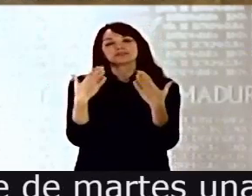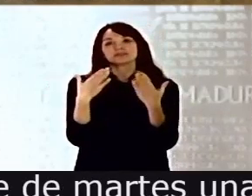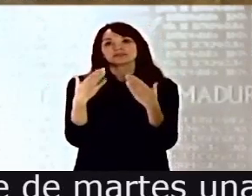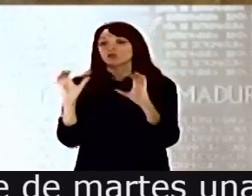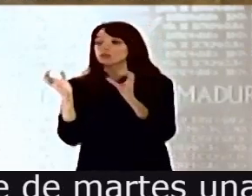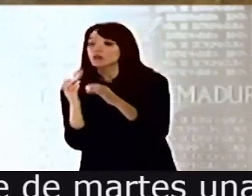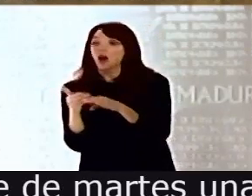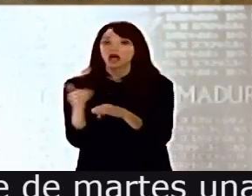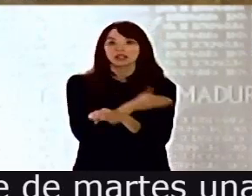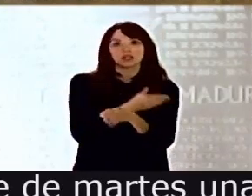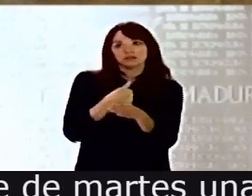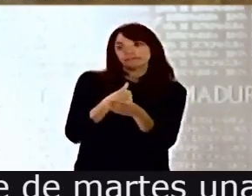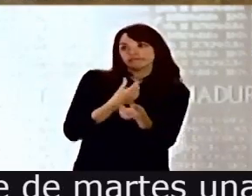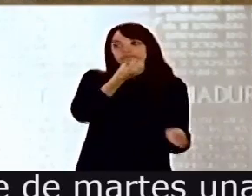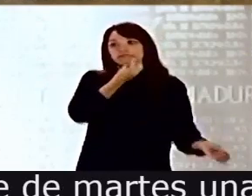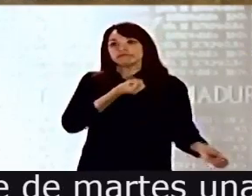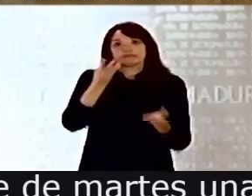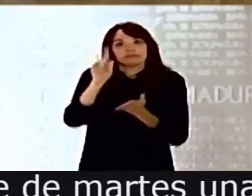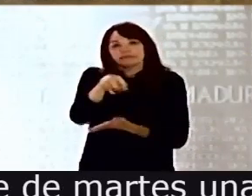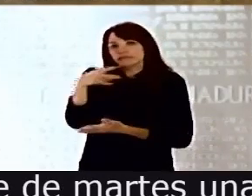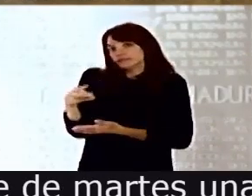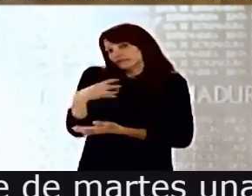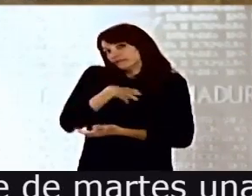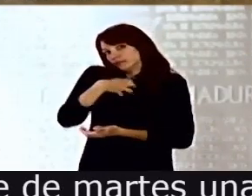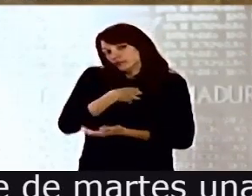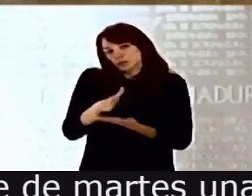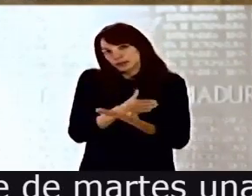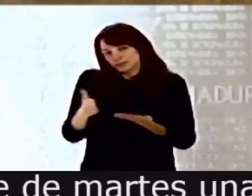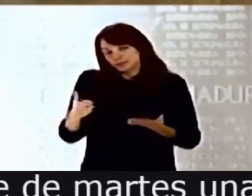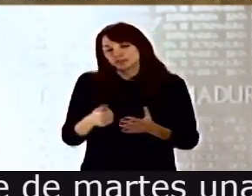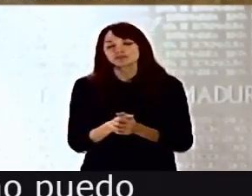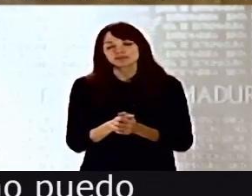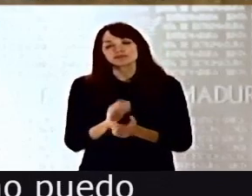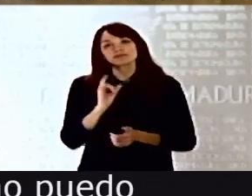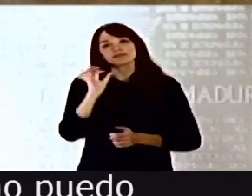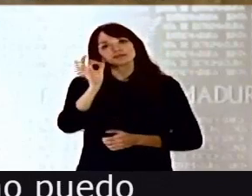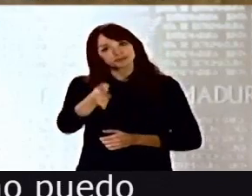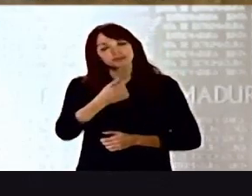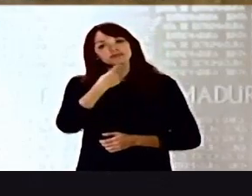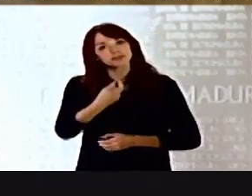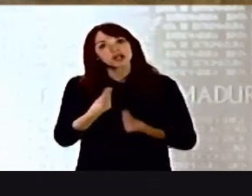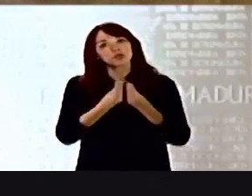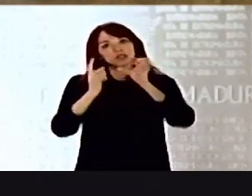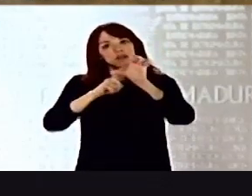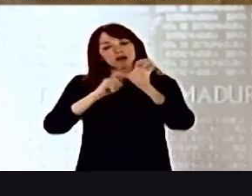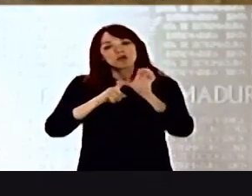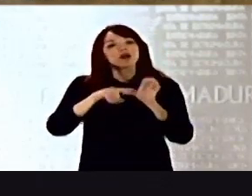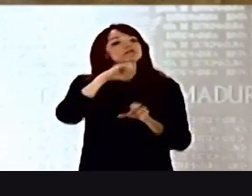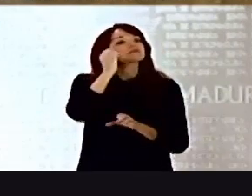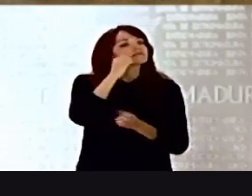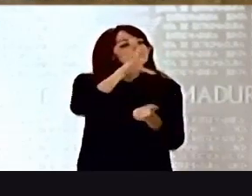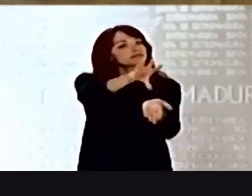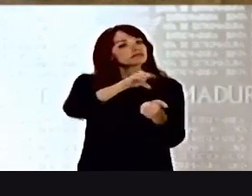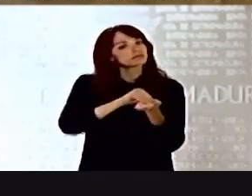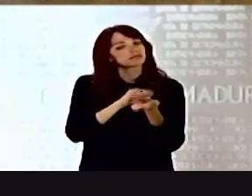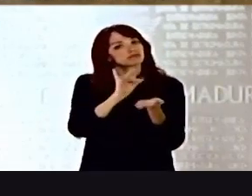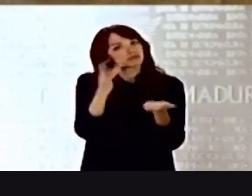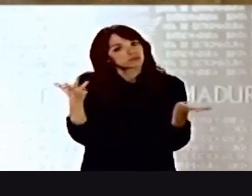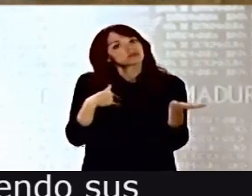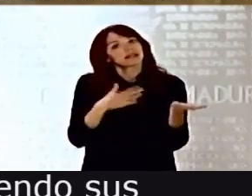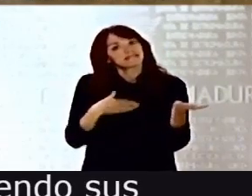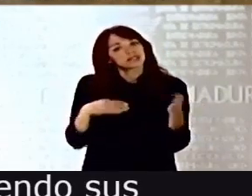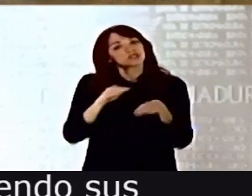misma no puedo yo aventurar cuál es el resultado. Sí le digo que la Junta de Extremadura está atendiendo sus reivindicaciones con mano tendida